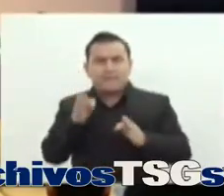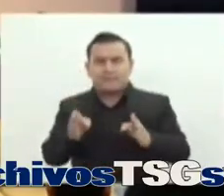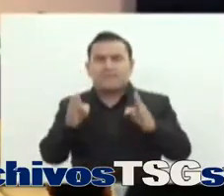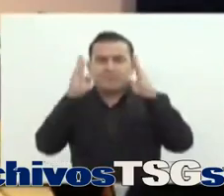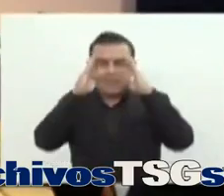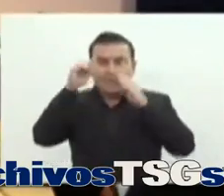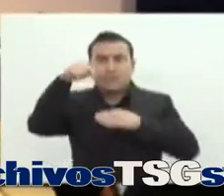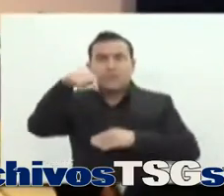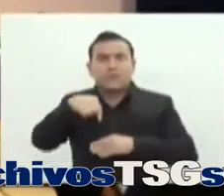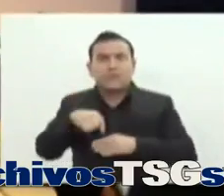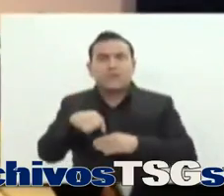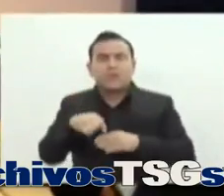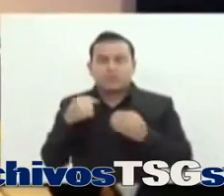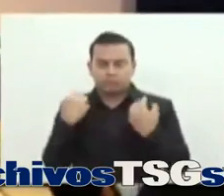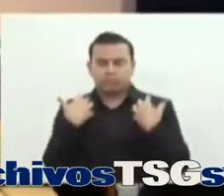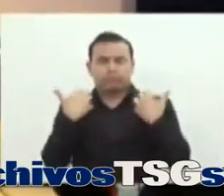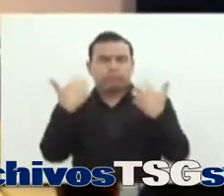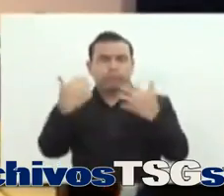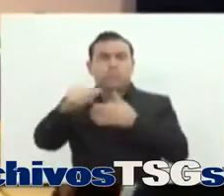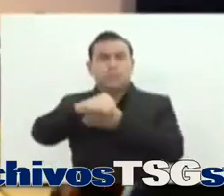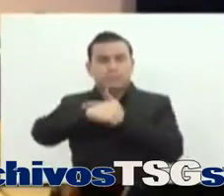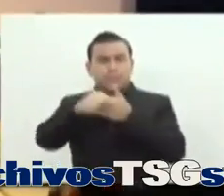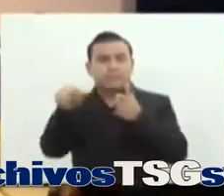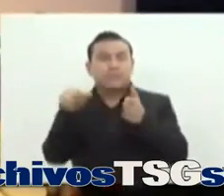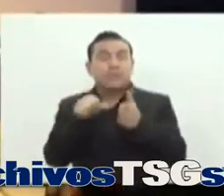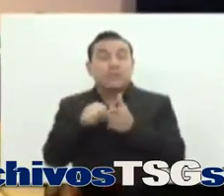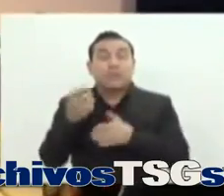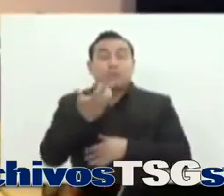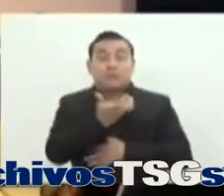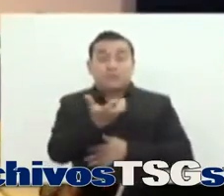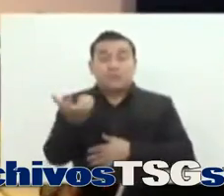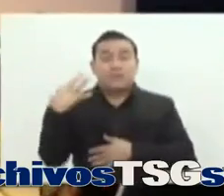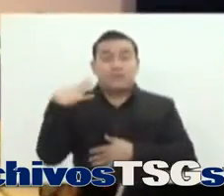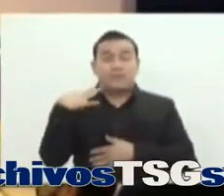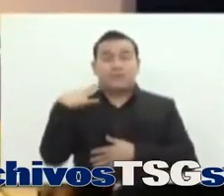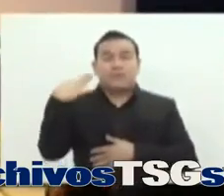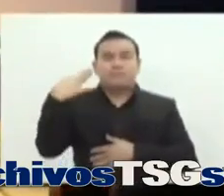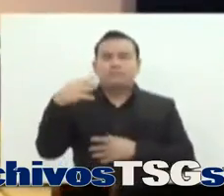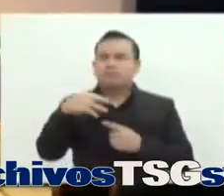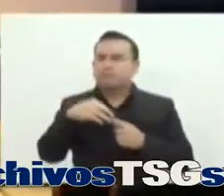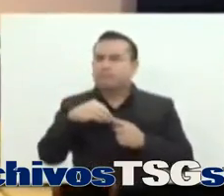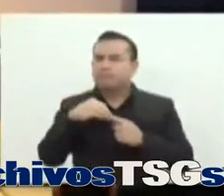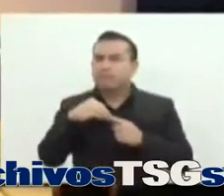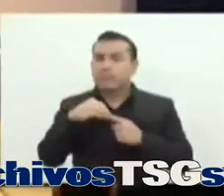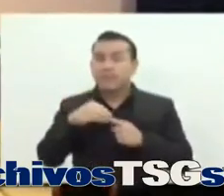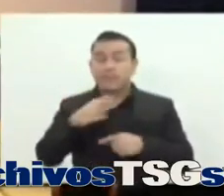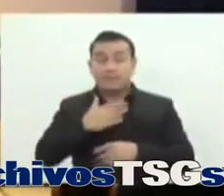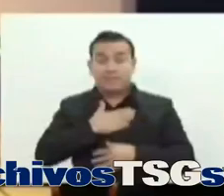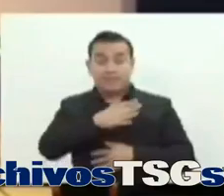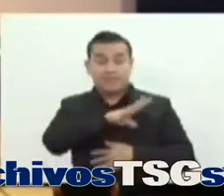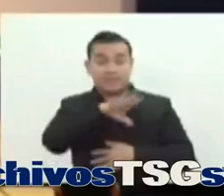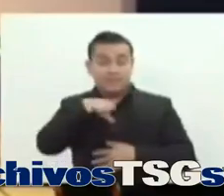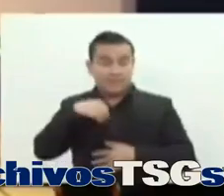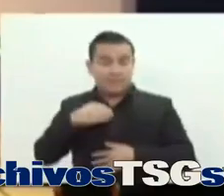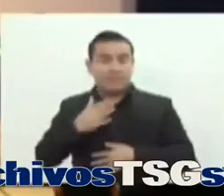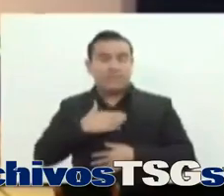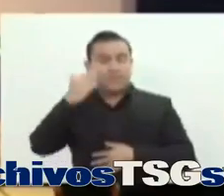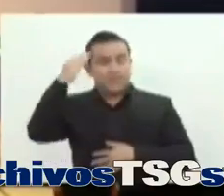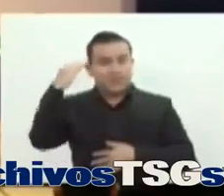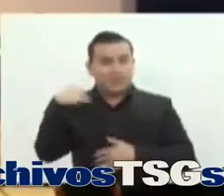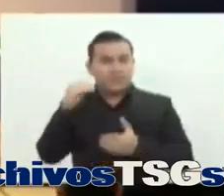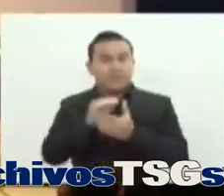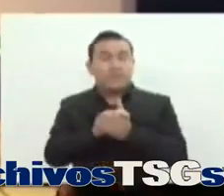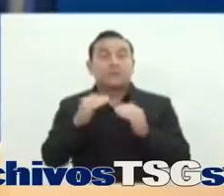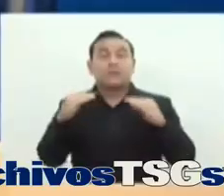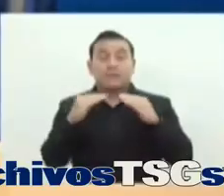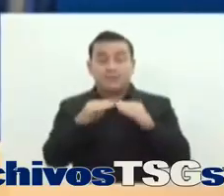de esta sesión solemne, a todos los invitados especiales, a mi familia, a mi esposa y a toda mi familia que me